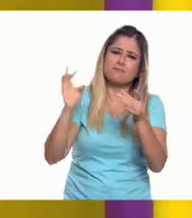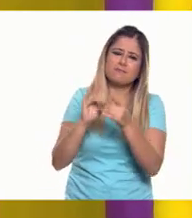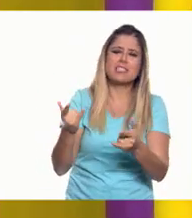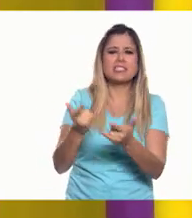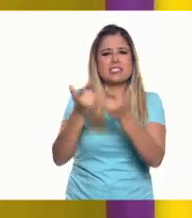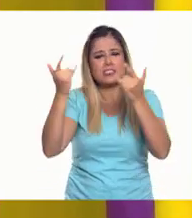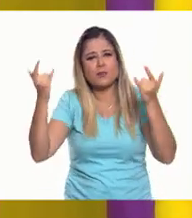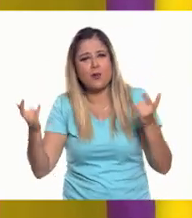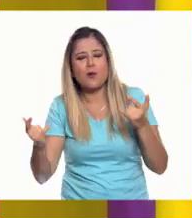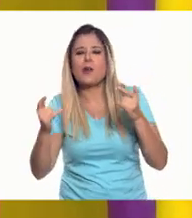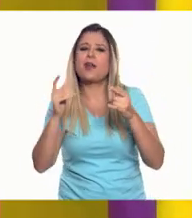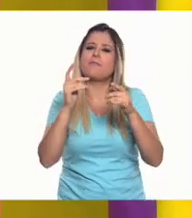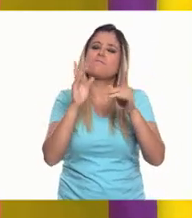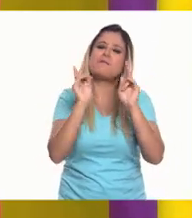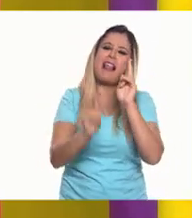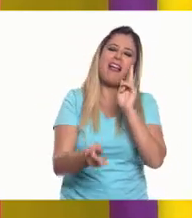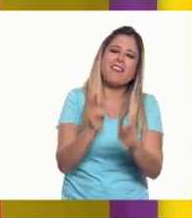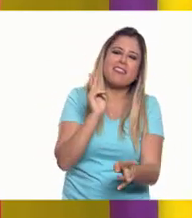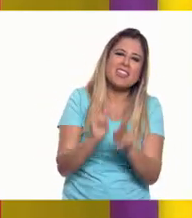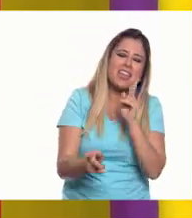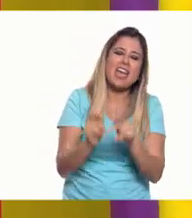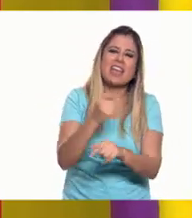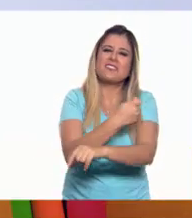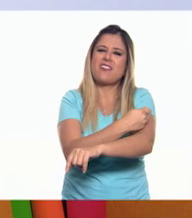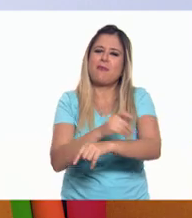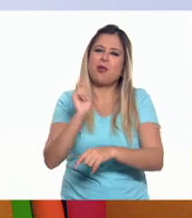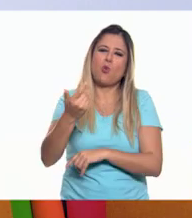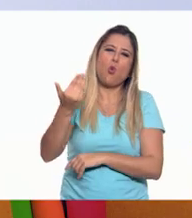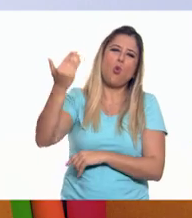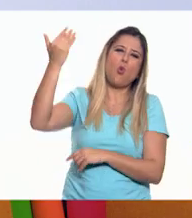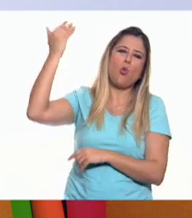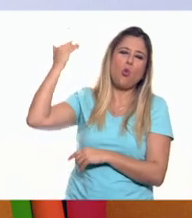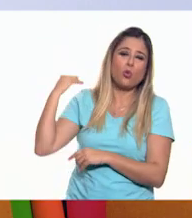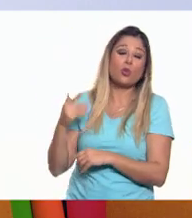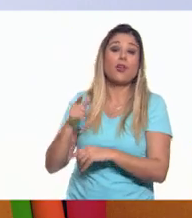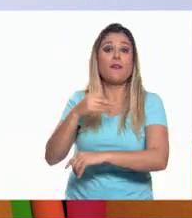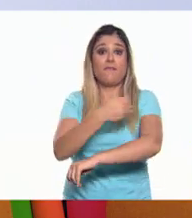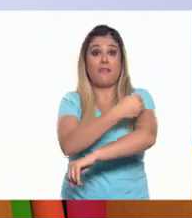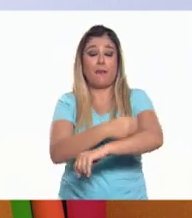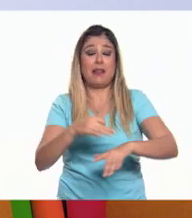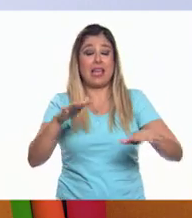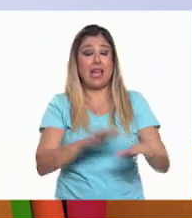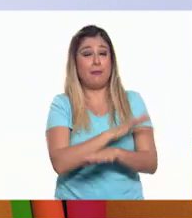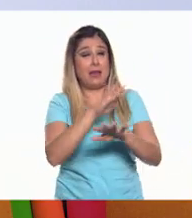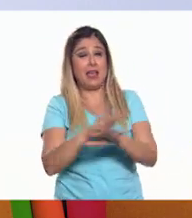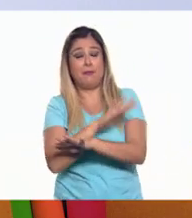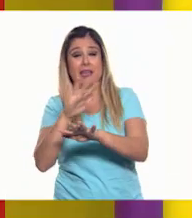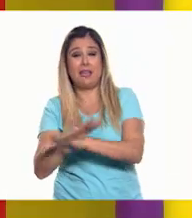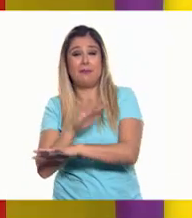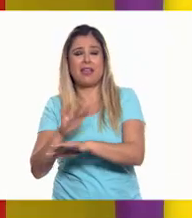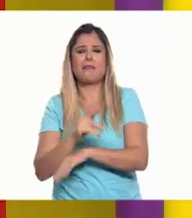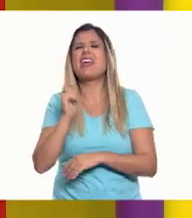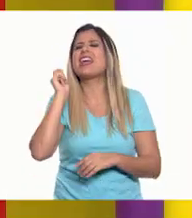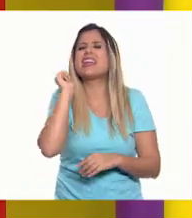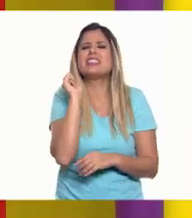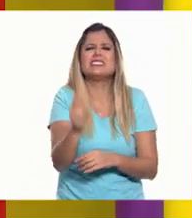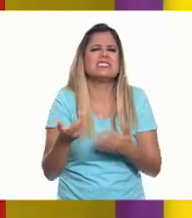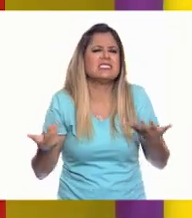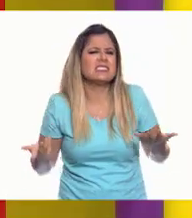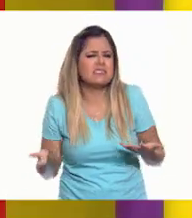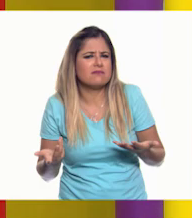historias o platicarnos sobre nuestros familiares. Ahora, cuando dijimos que las familias cambian, Eric, esto quiere decir